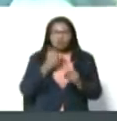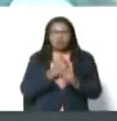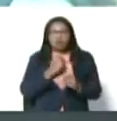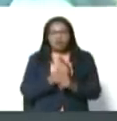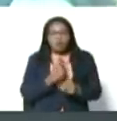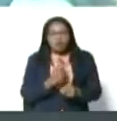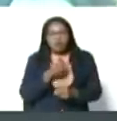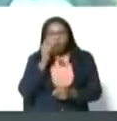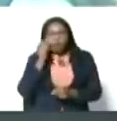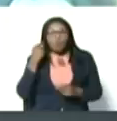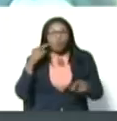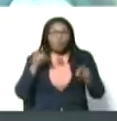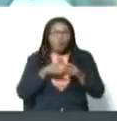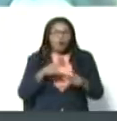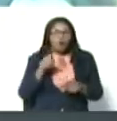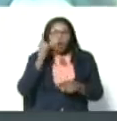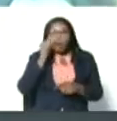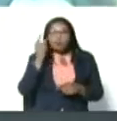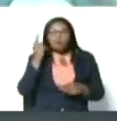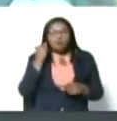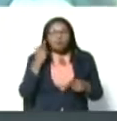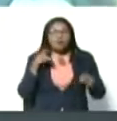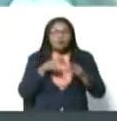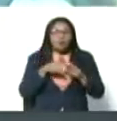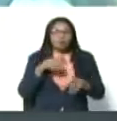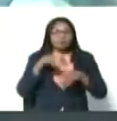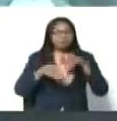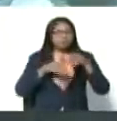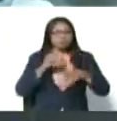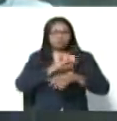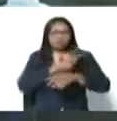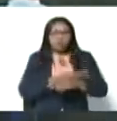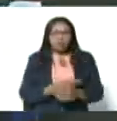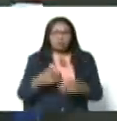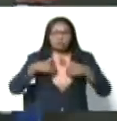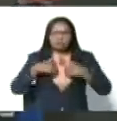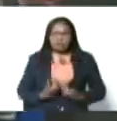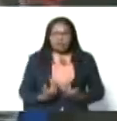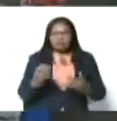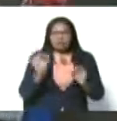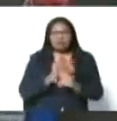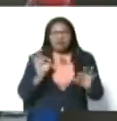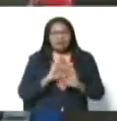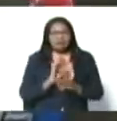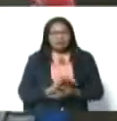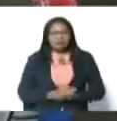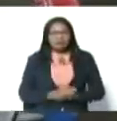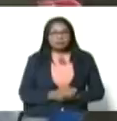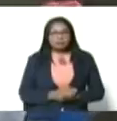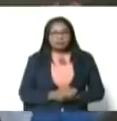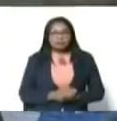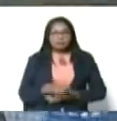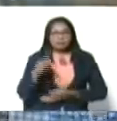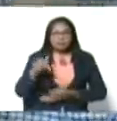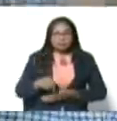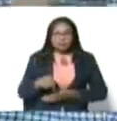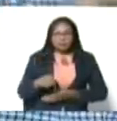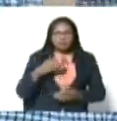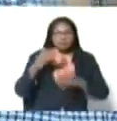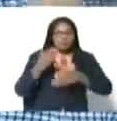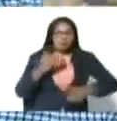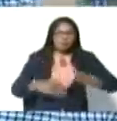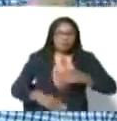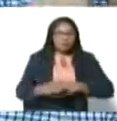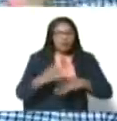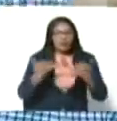las trabajadoras, del hombre y la mujer de a pie. Aquí no se rinde nadie, carajo. Aquí lo que vamos es para